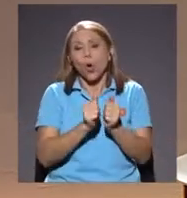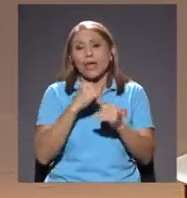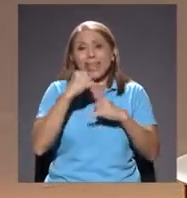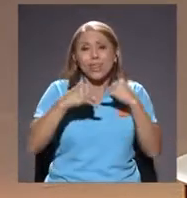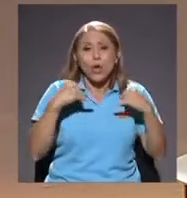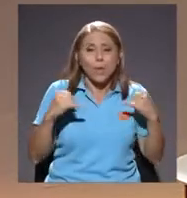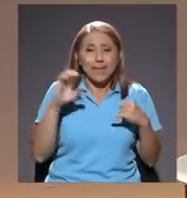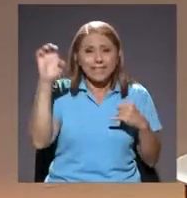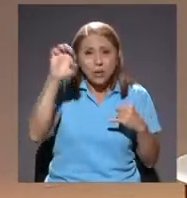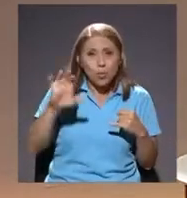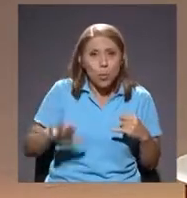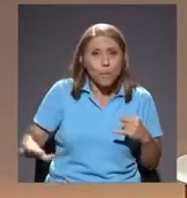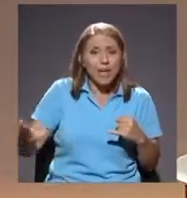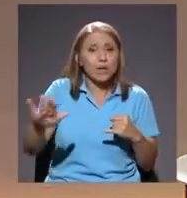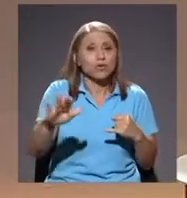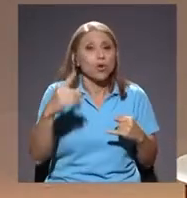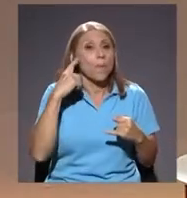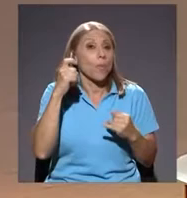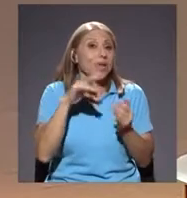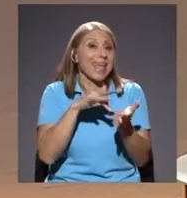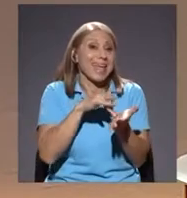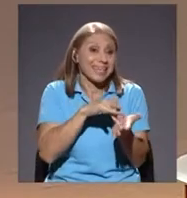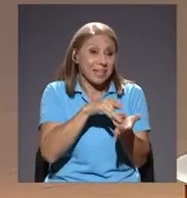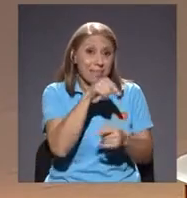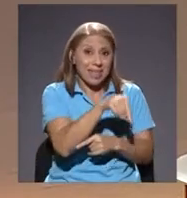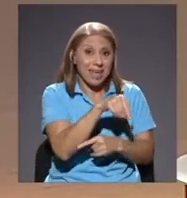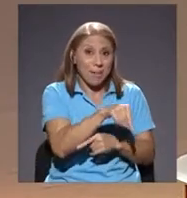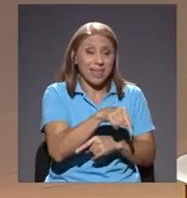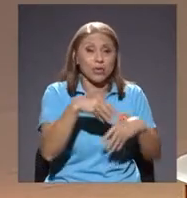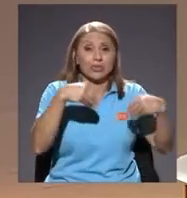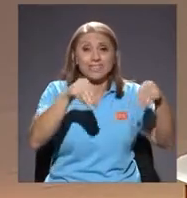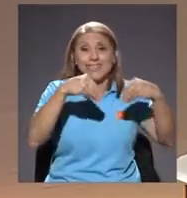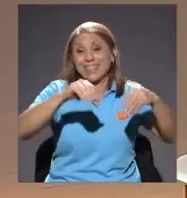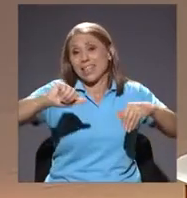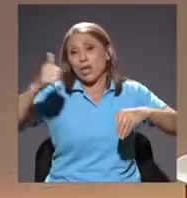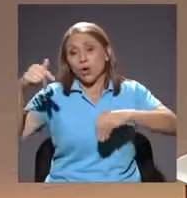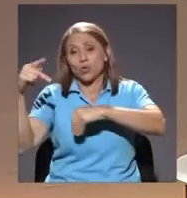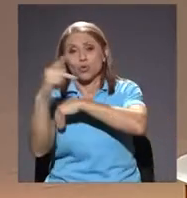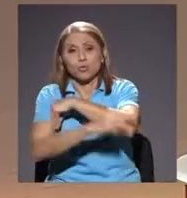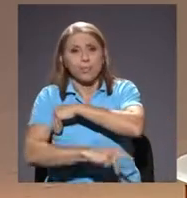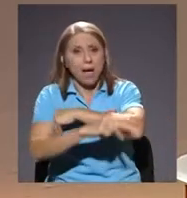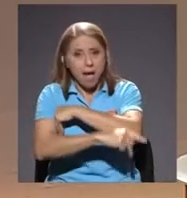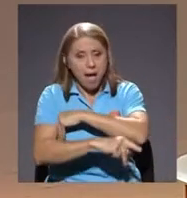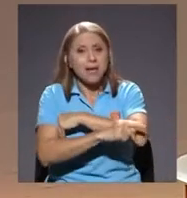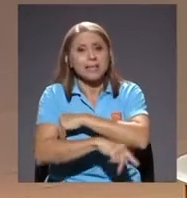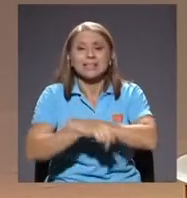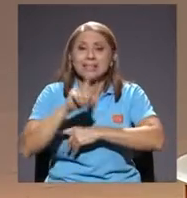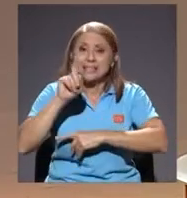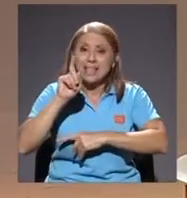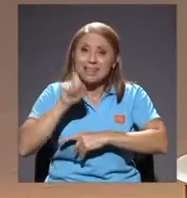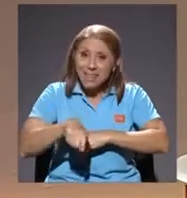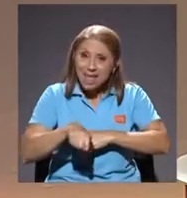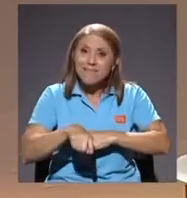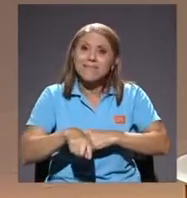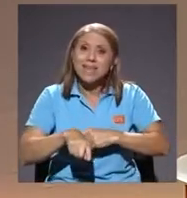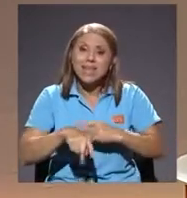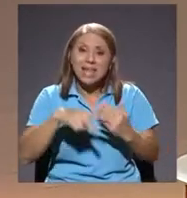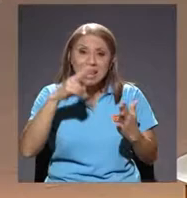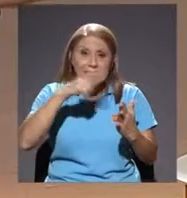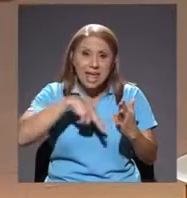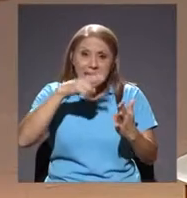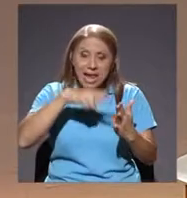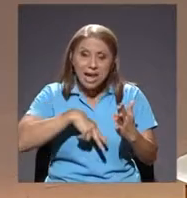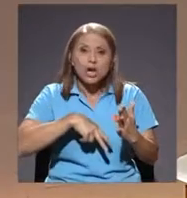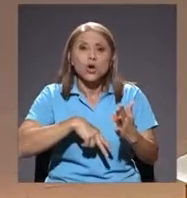o lo que sea porque el medicamento va y tiene que ese instructivo tiene que leerlo